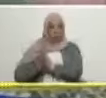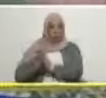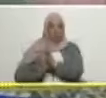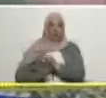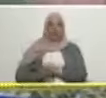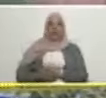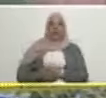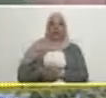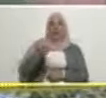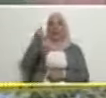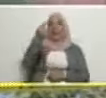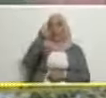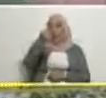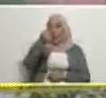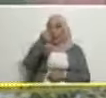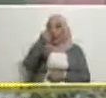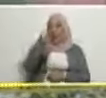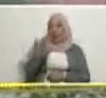Lucas,